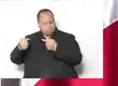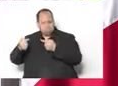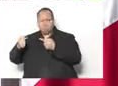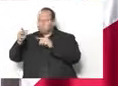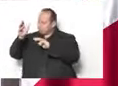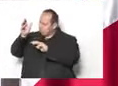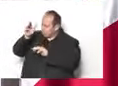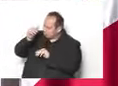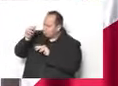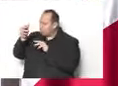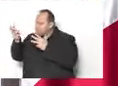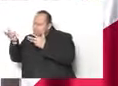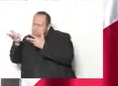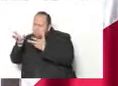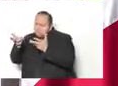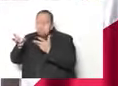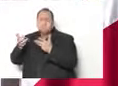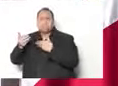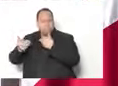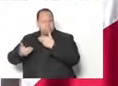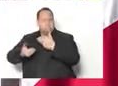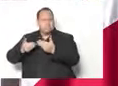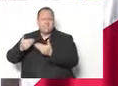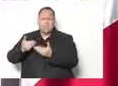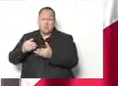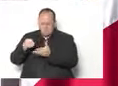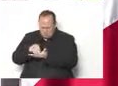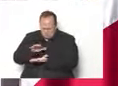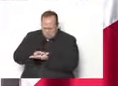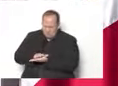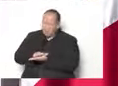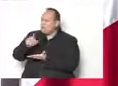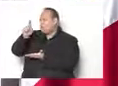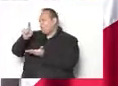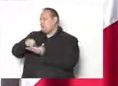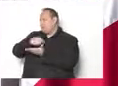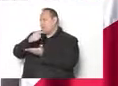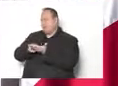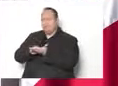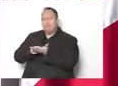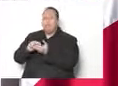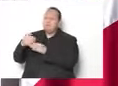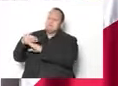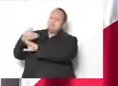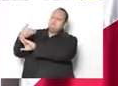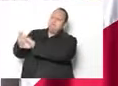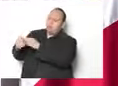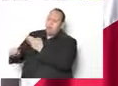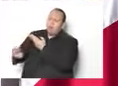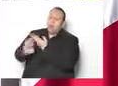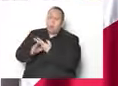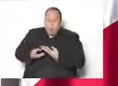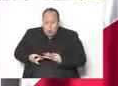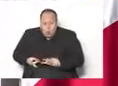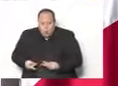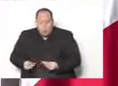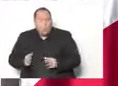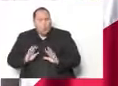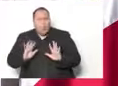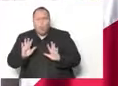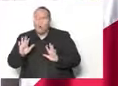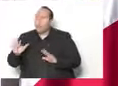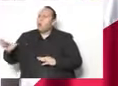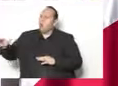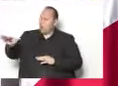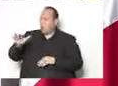de entendimiento para avanzar en la cancelación del proyecto sin prejuicio a las finanzas públicas de